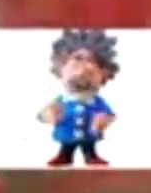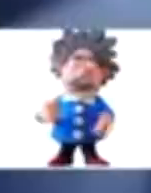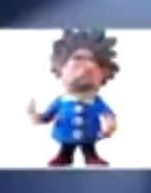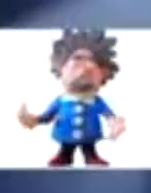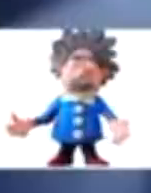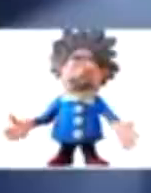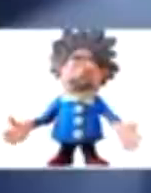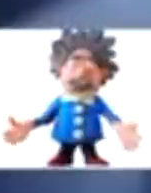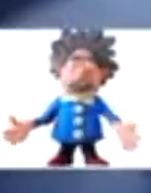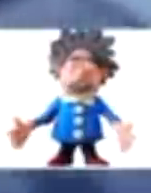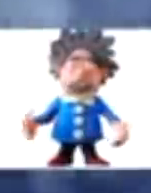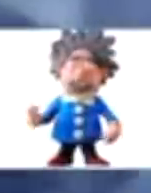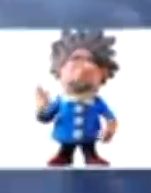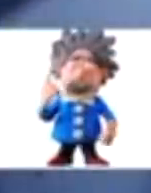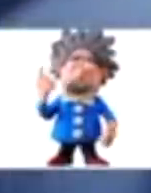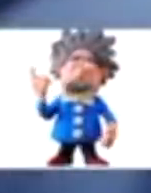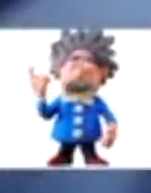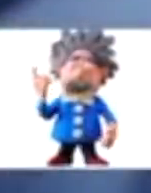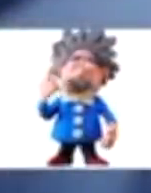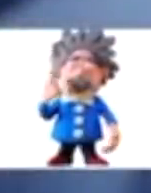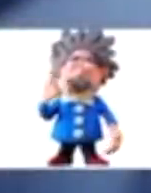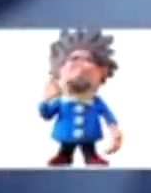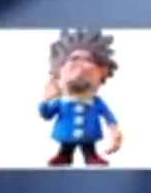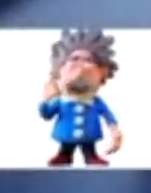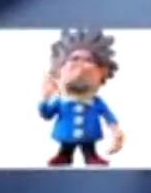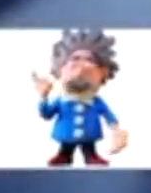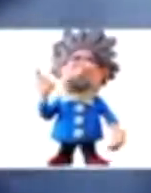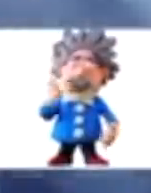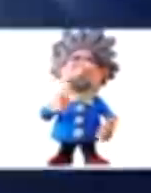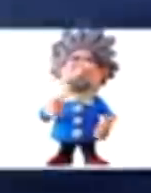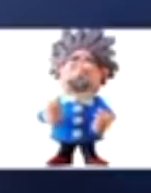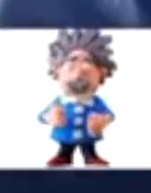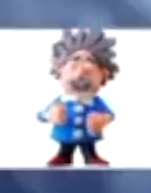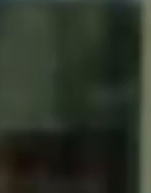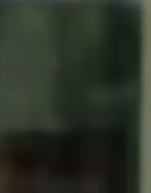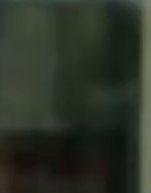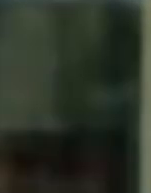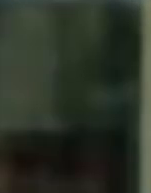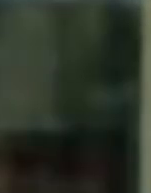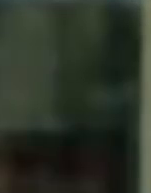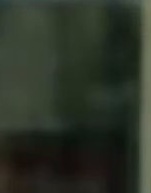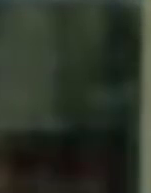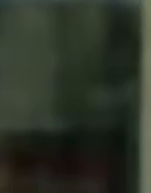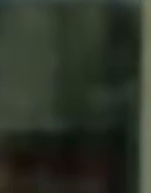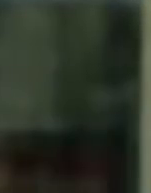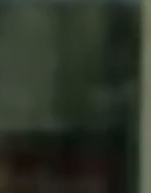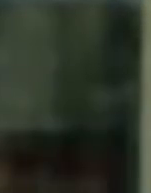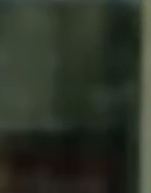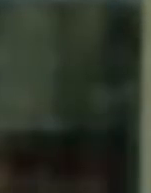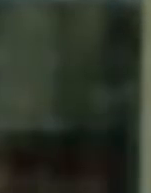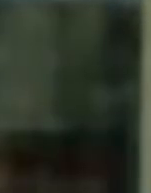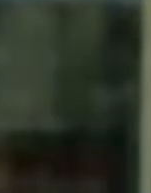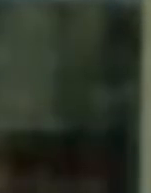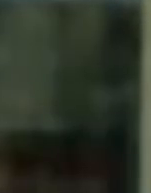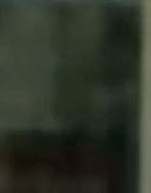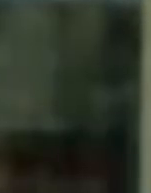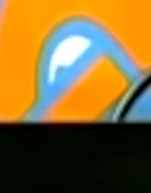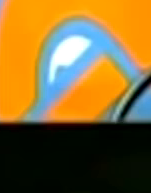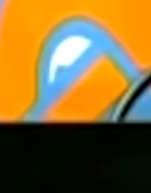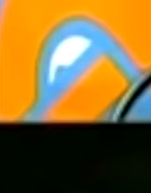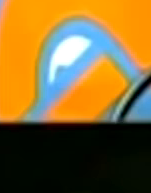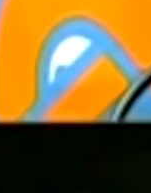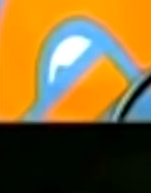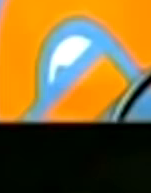lección y están cerrando sus fronteras. Baste decir que apenas antier hubo una reunión de emergencia entre